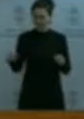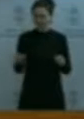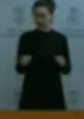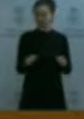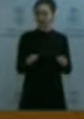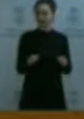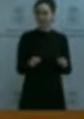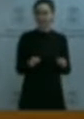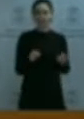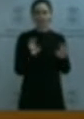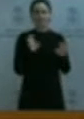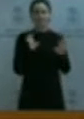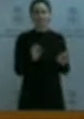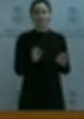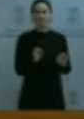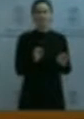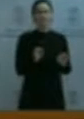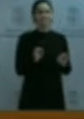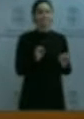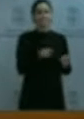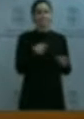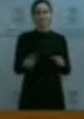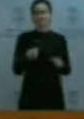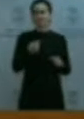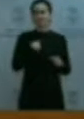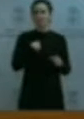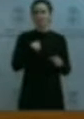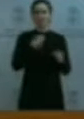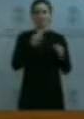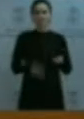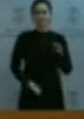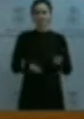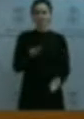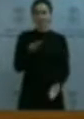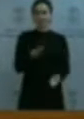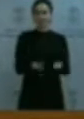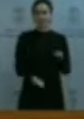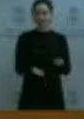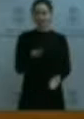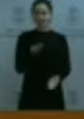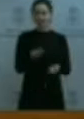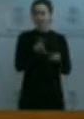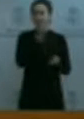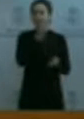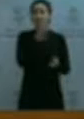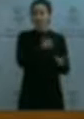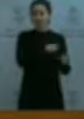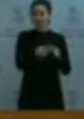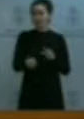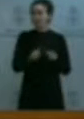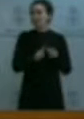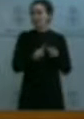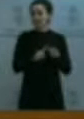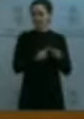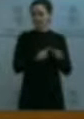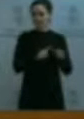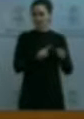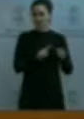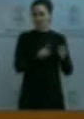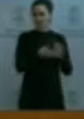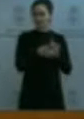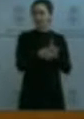Voy, por lo tanto, a valorar lo que es nuestra proposición de ley, que no difiere mucho de las anteriores, como ya se ha dicho antes. Y